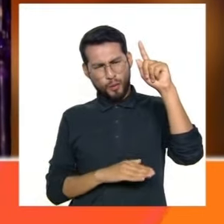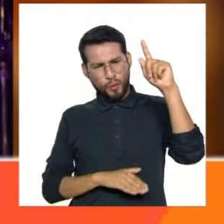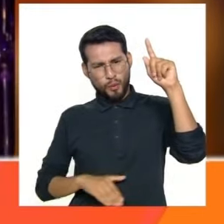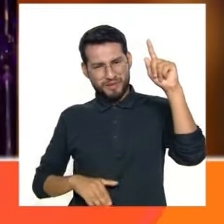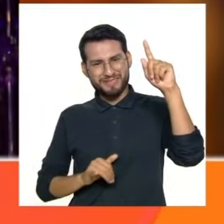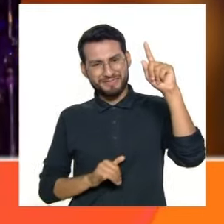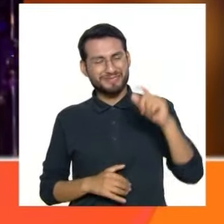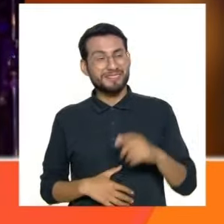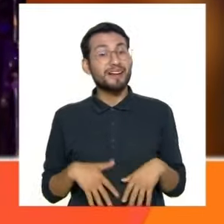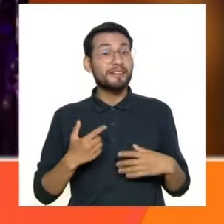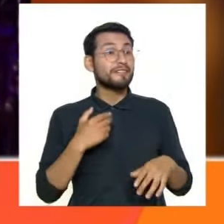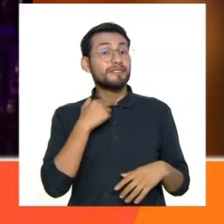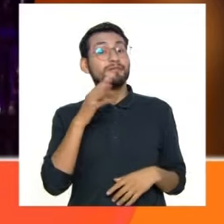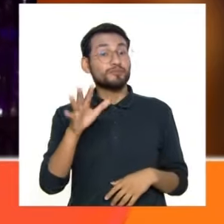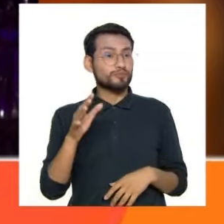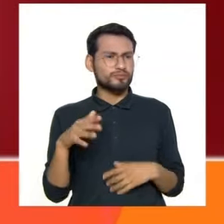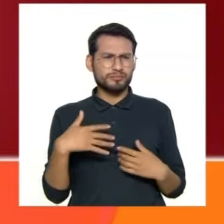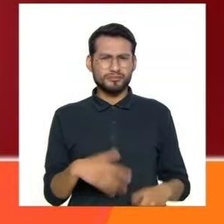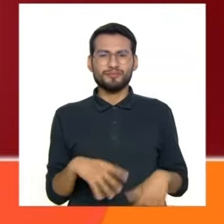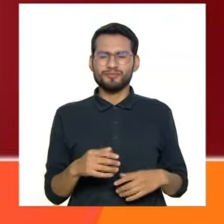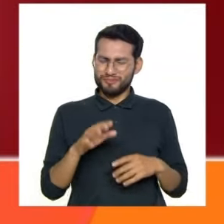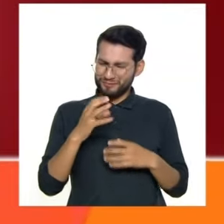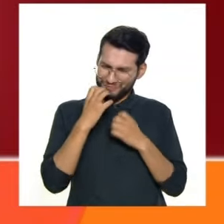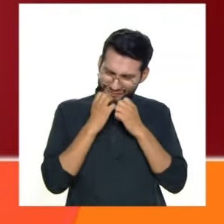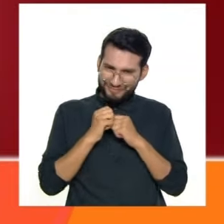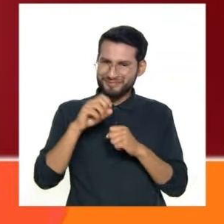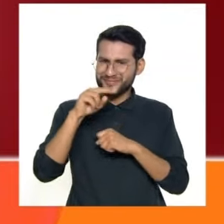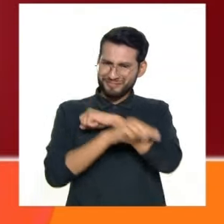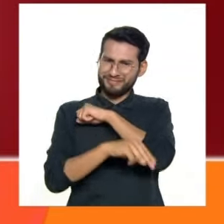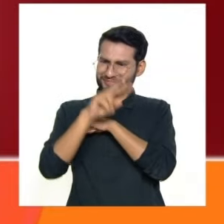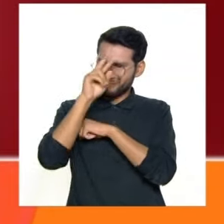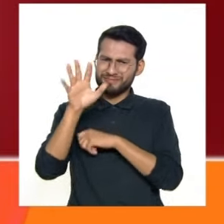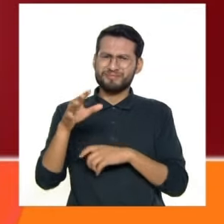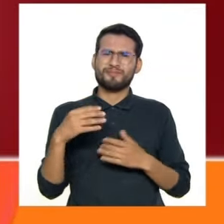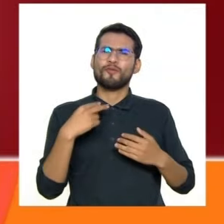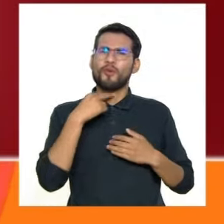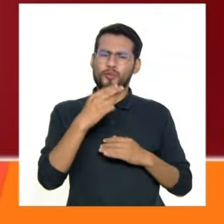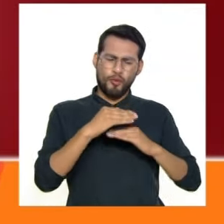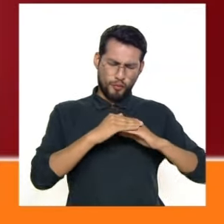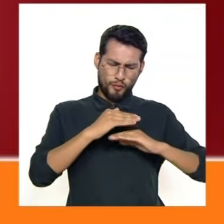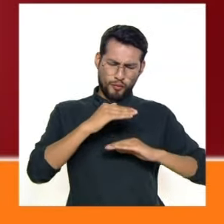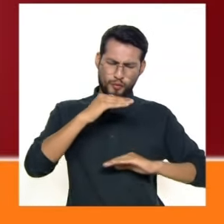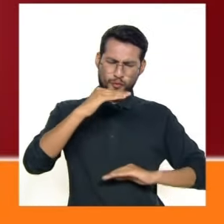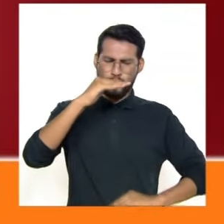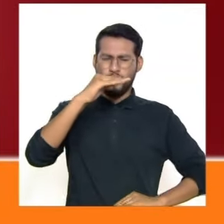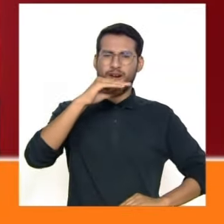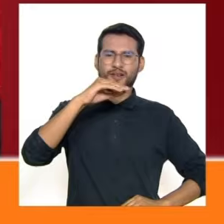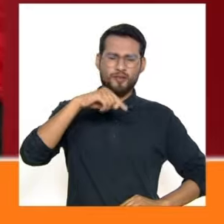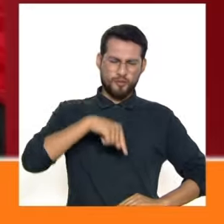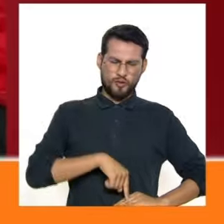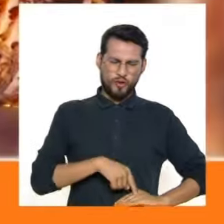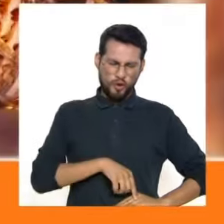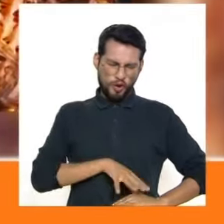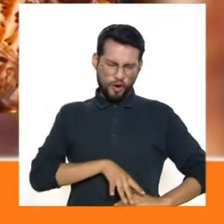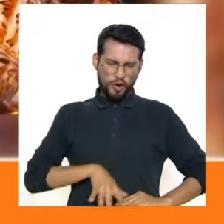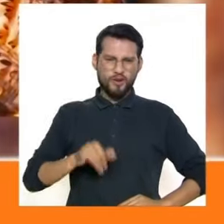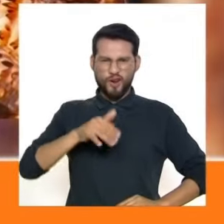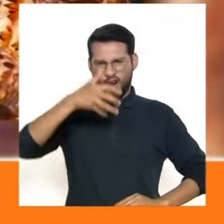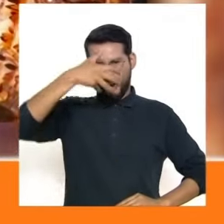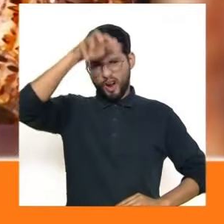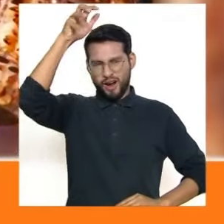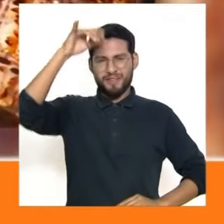imum que es nuestra que es patrimonio nacional es ese Rango fabuloso que se va desde roncar como un león